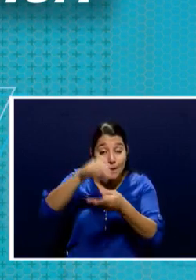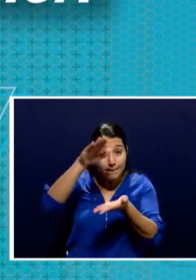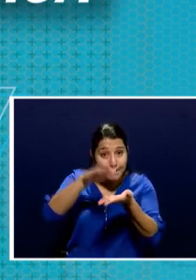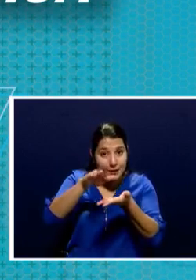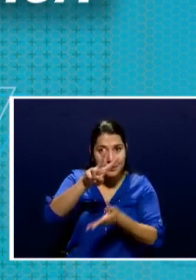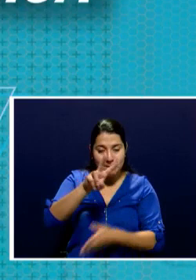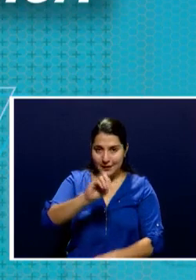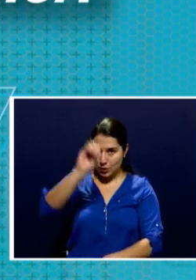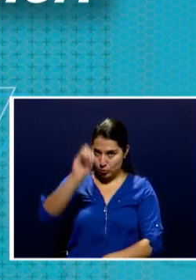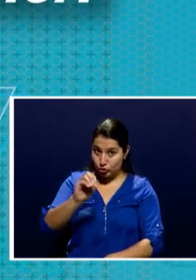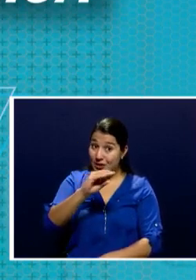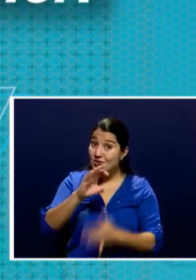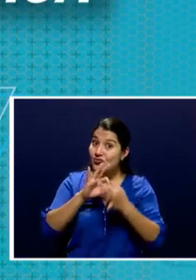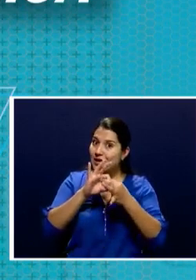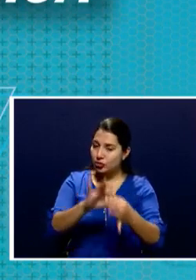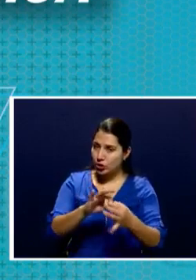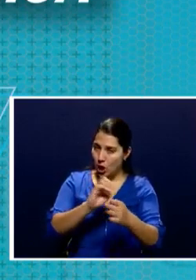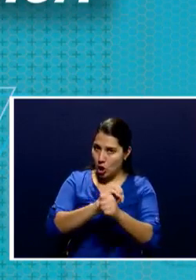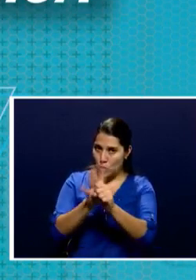esta emergencia que estamos enfrentando.